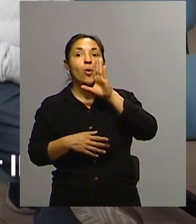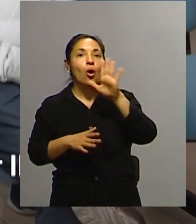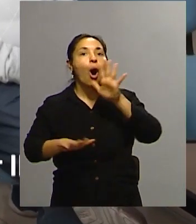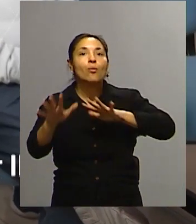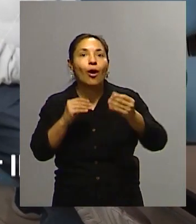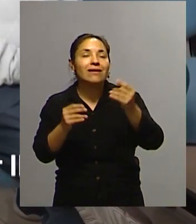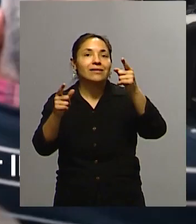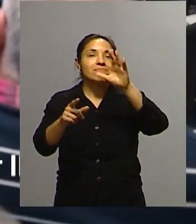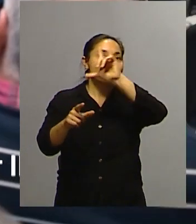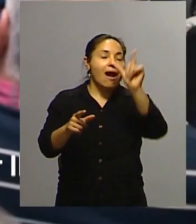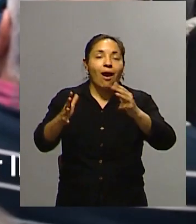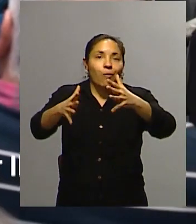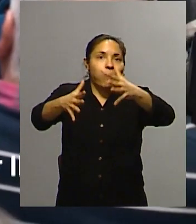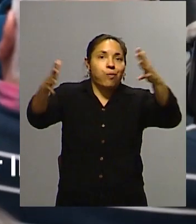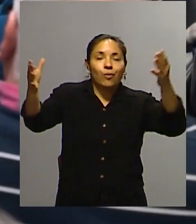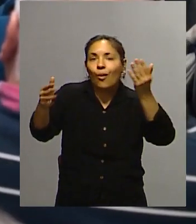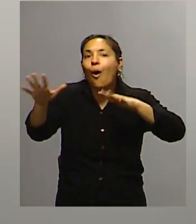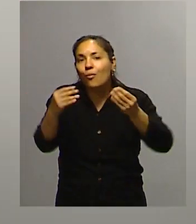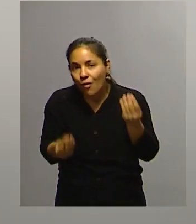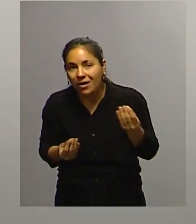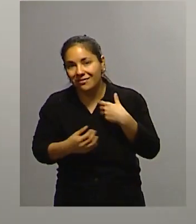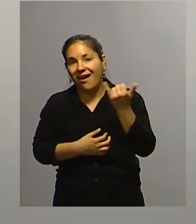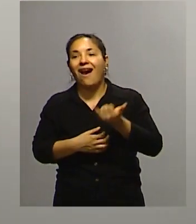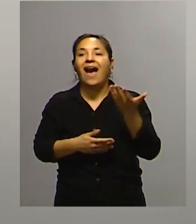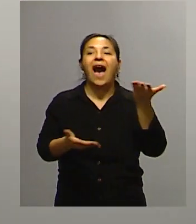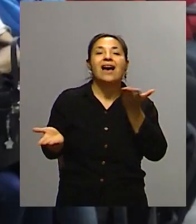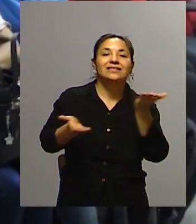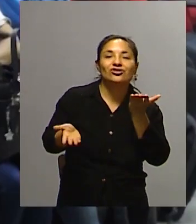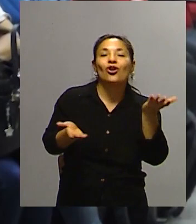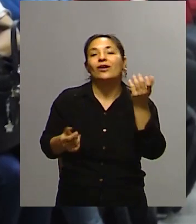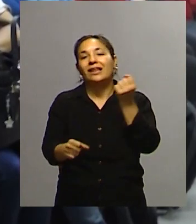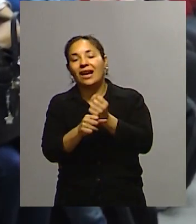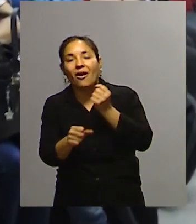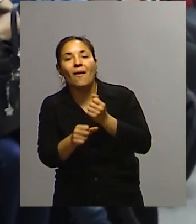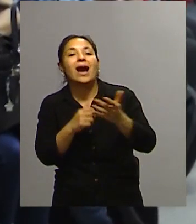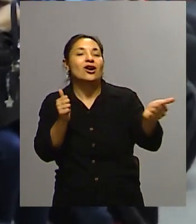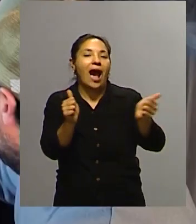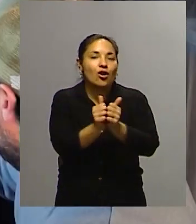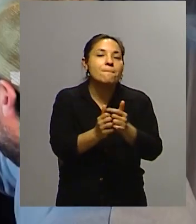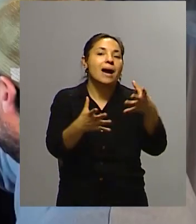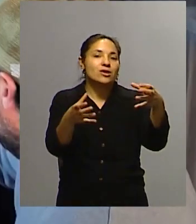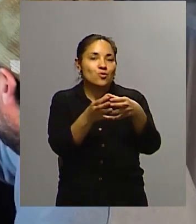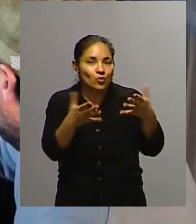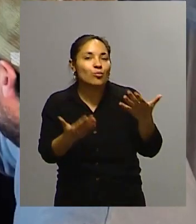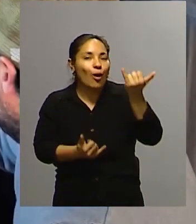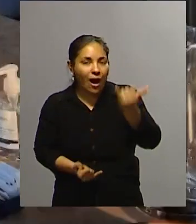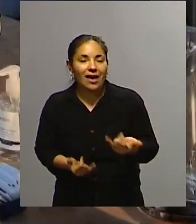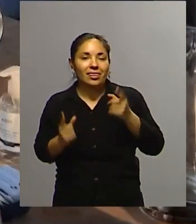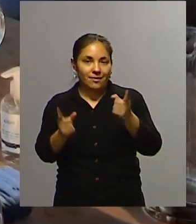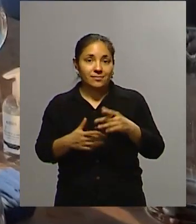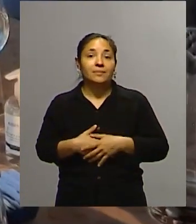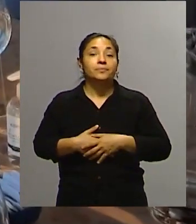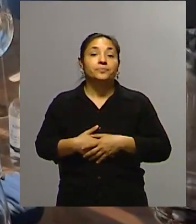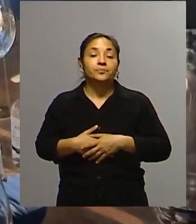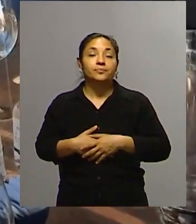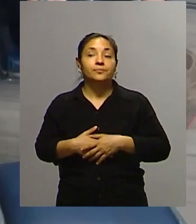ese monstruo? Claro. Bueno, tiene asesores y gente que también trabaja con él en equipo. Y en ese sentido tenés